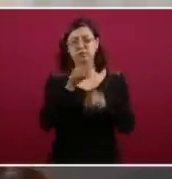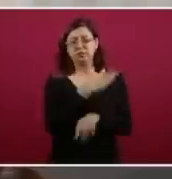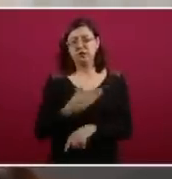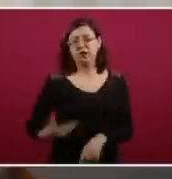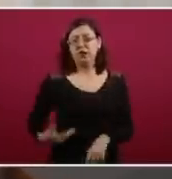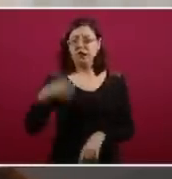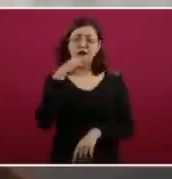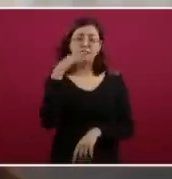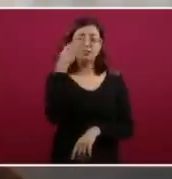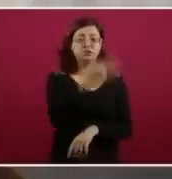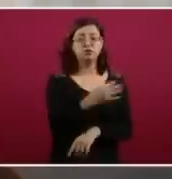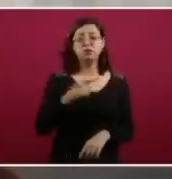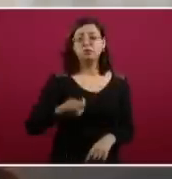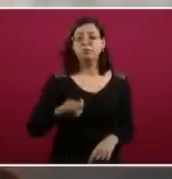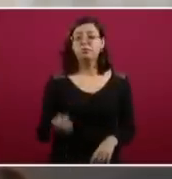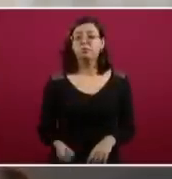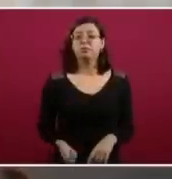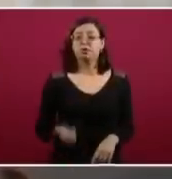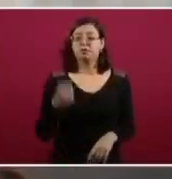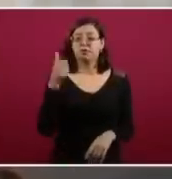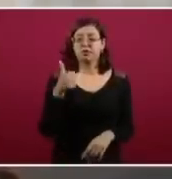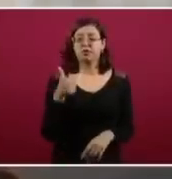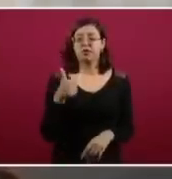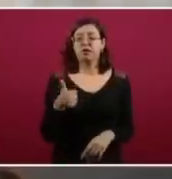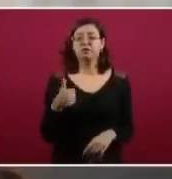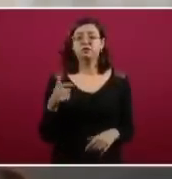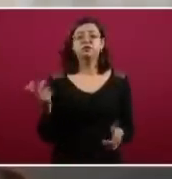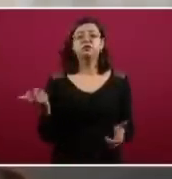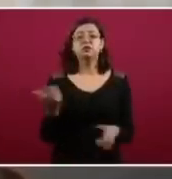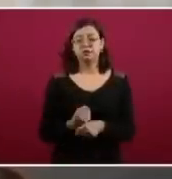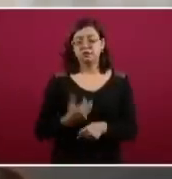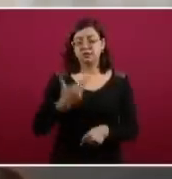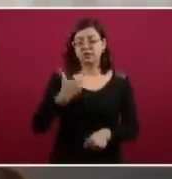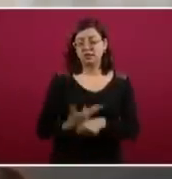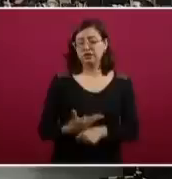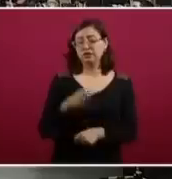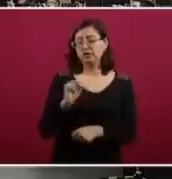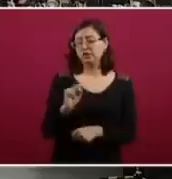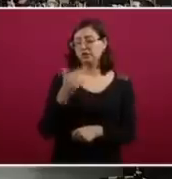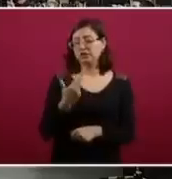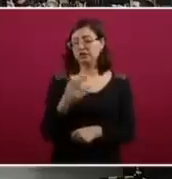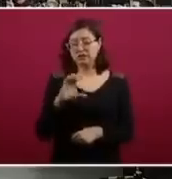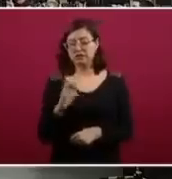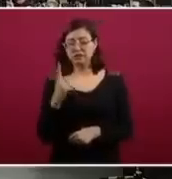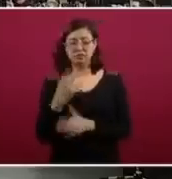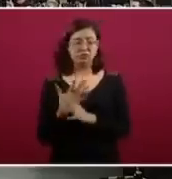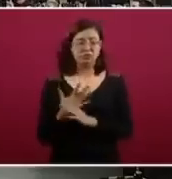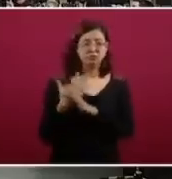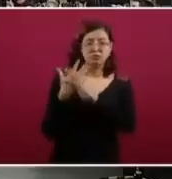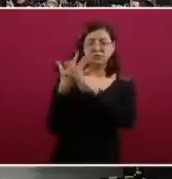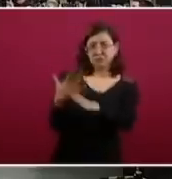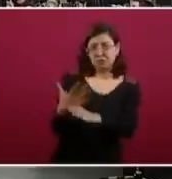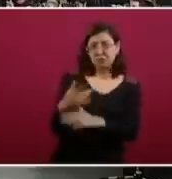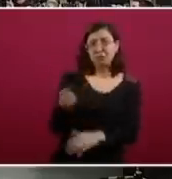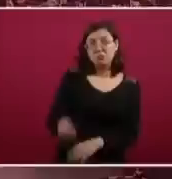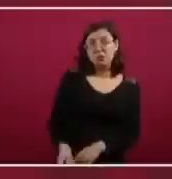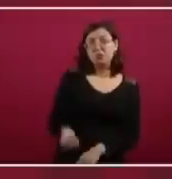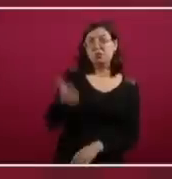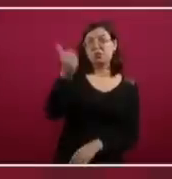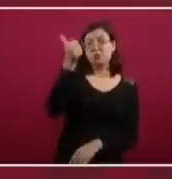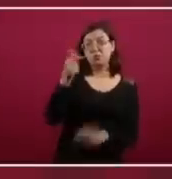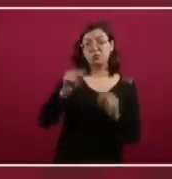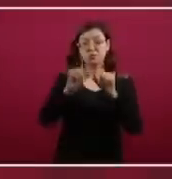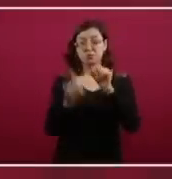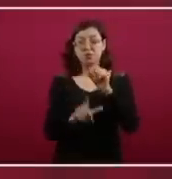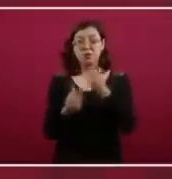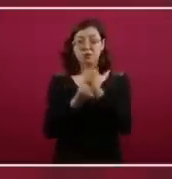la primera vez que yo escucho a un secretario de Hacienda en su comparecencia que el desarrollo de un país tiene